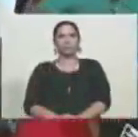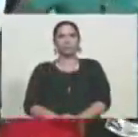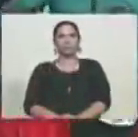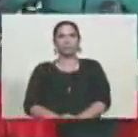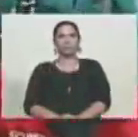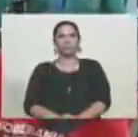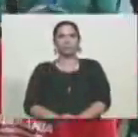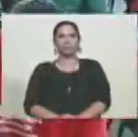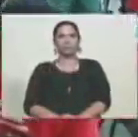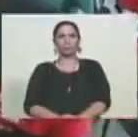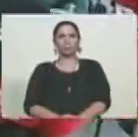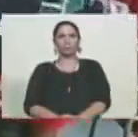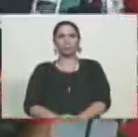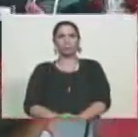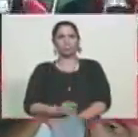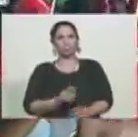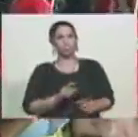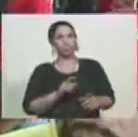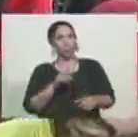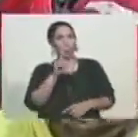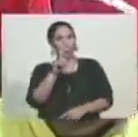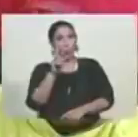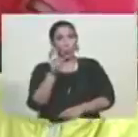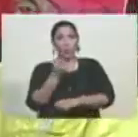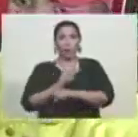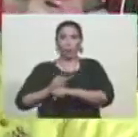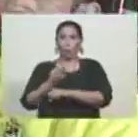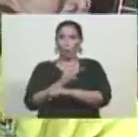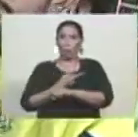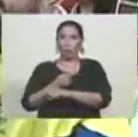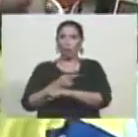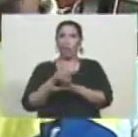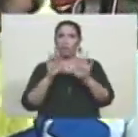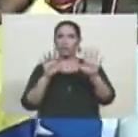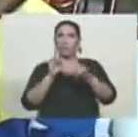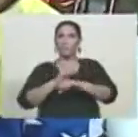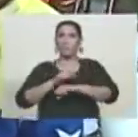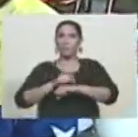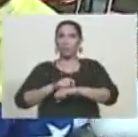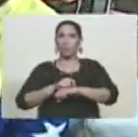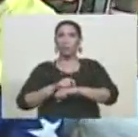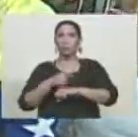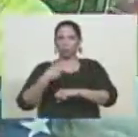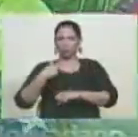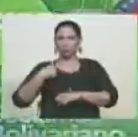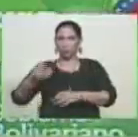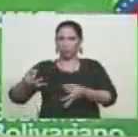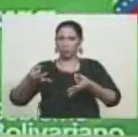Ya tenemos 1 hora y 10 minutos aquí en esta conversación. Yo recibí,